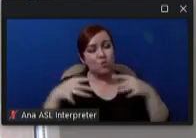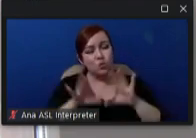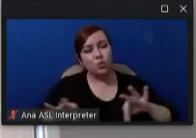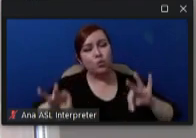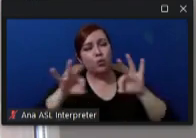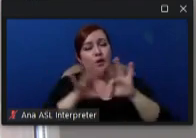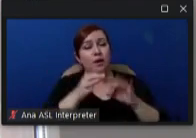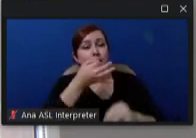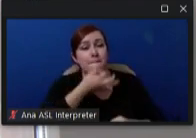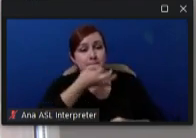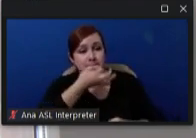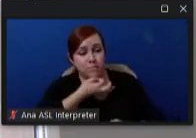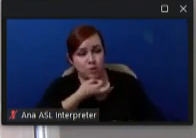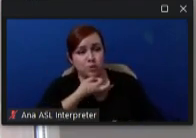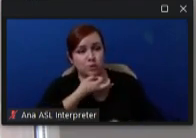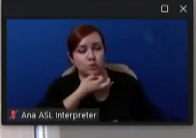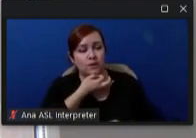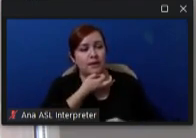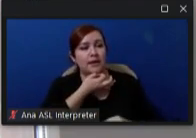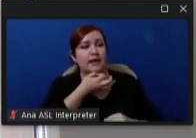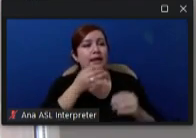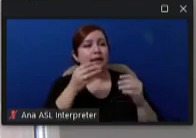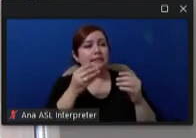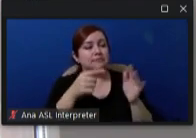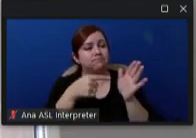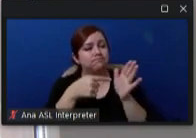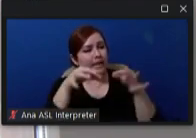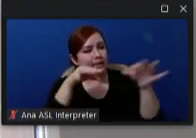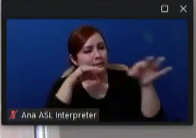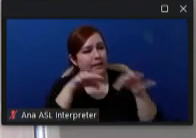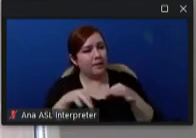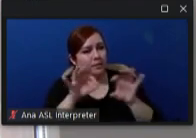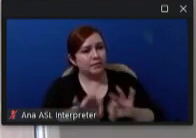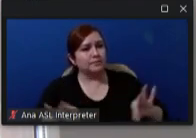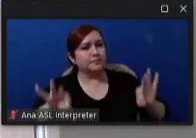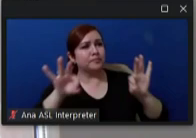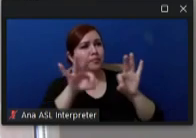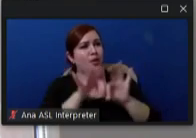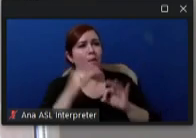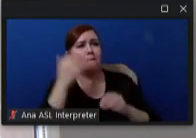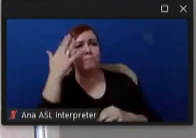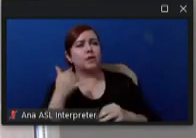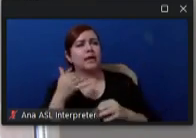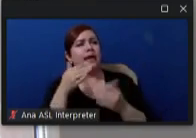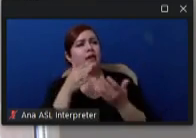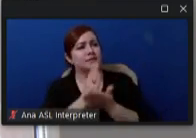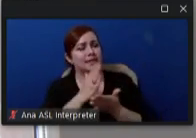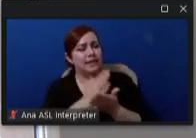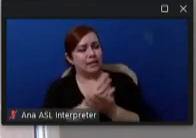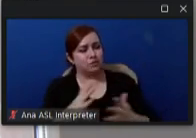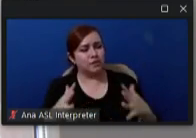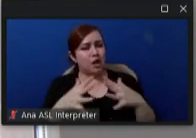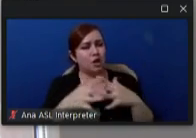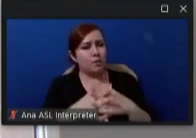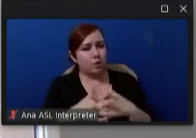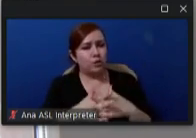minutos, presentaremos la importancia de proteger los derechos sexuales y reproductivos de las niñas y mujeres con